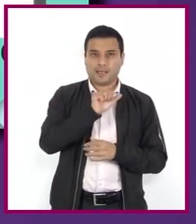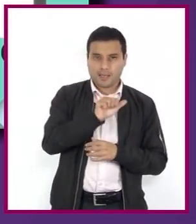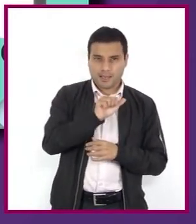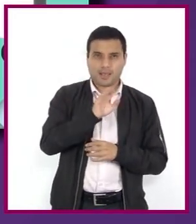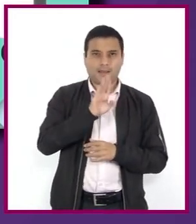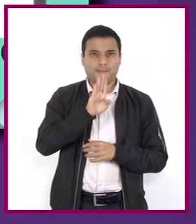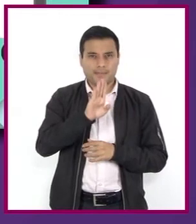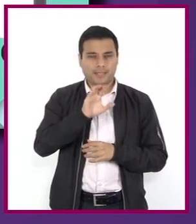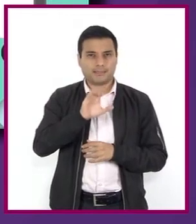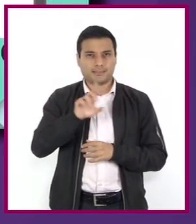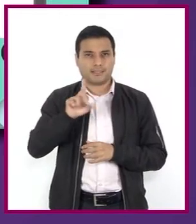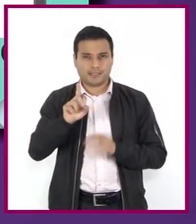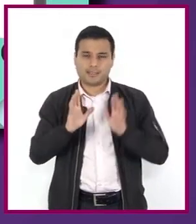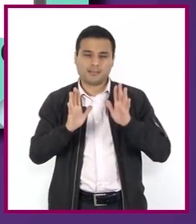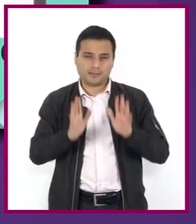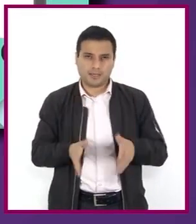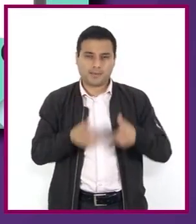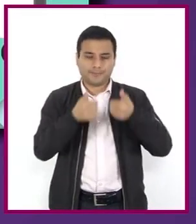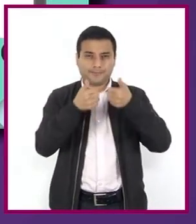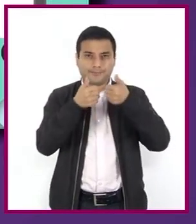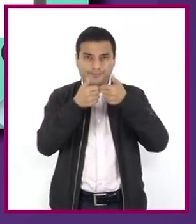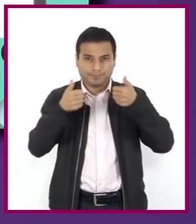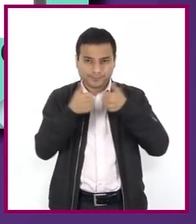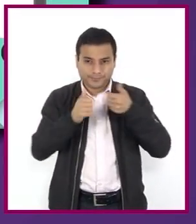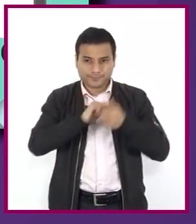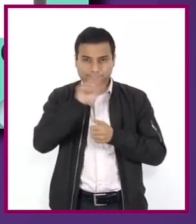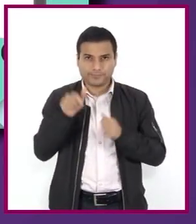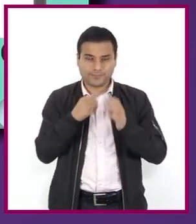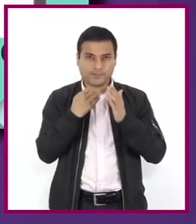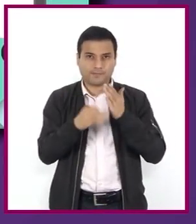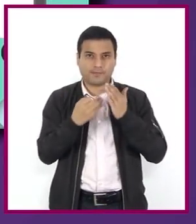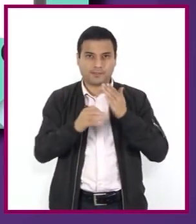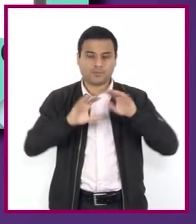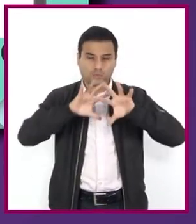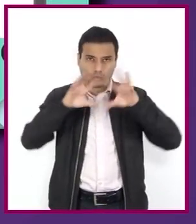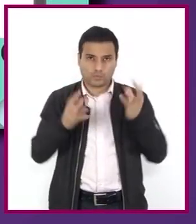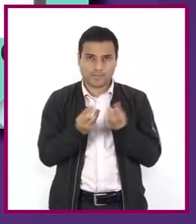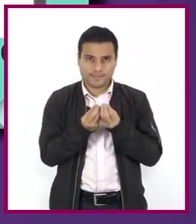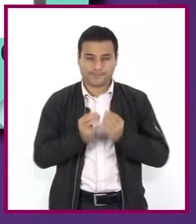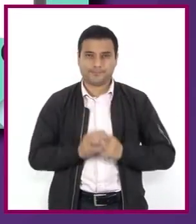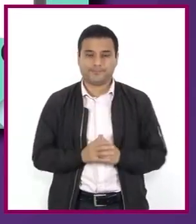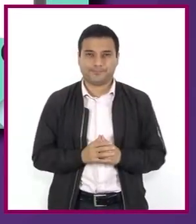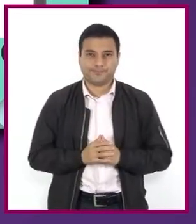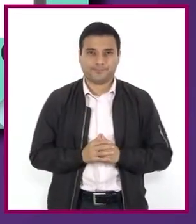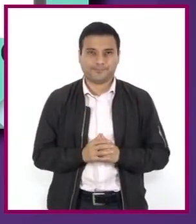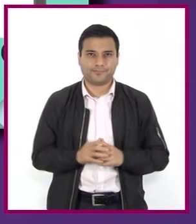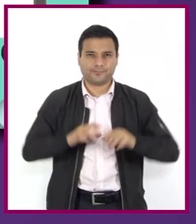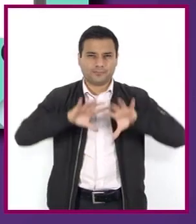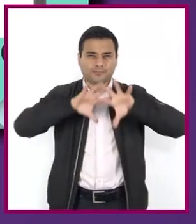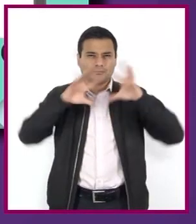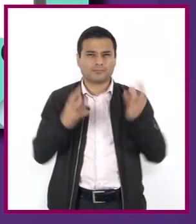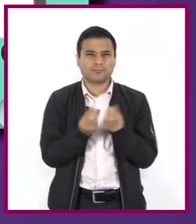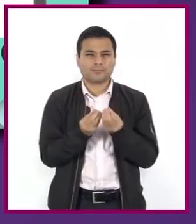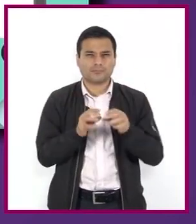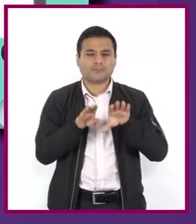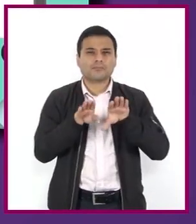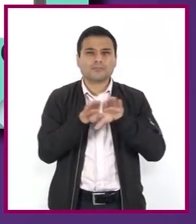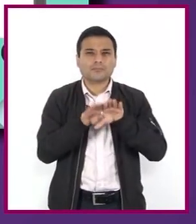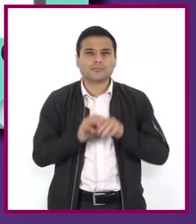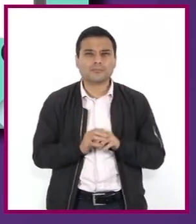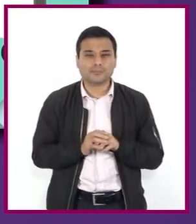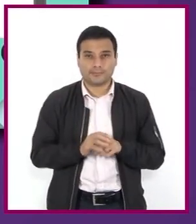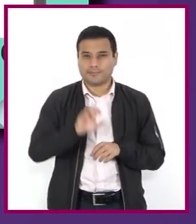falta sumarlas y obtendremos el valor total de la expresión. La suma la indicaremos en la columna